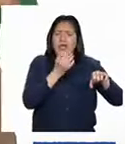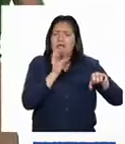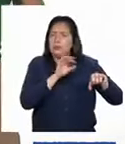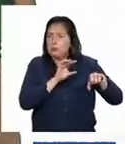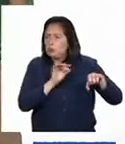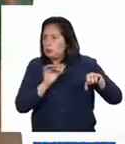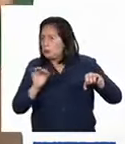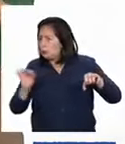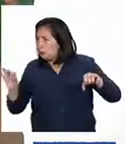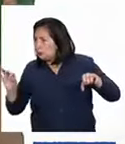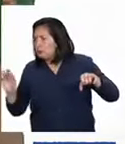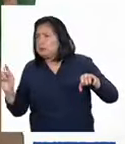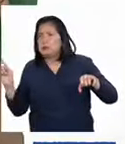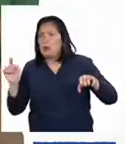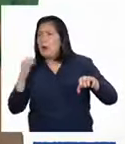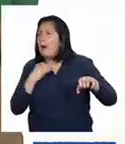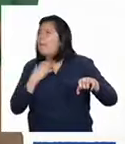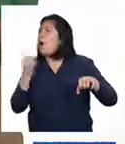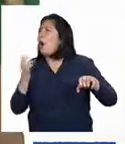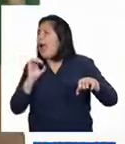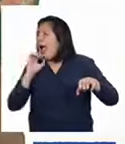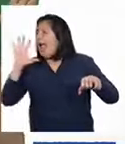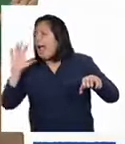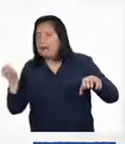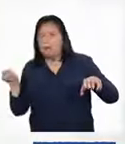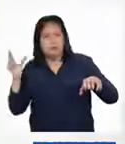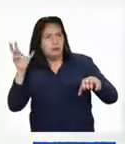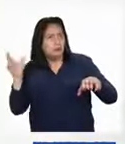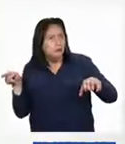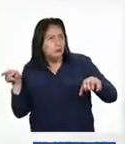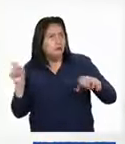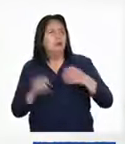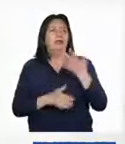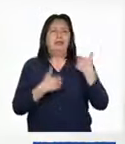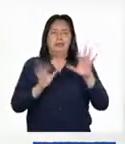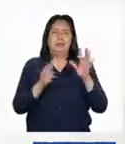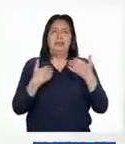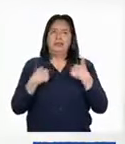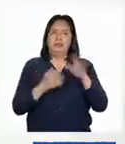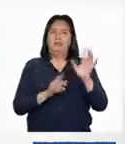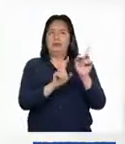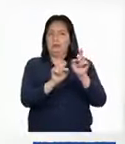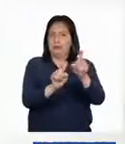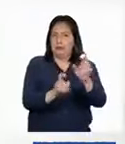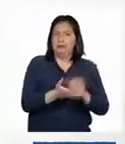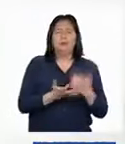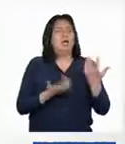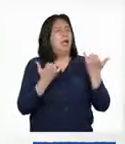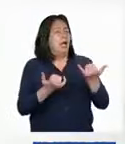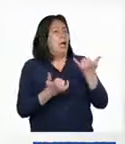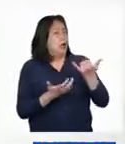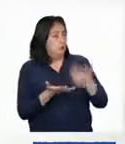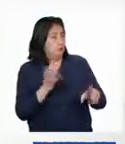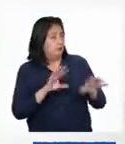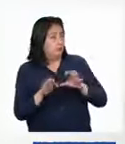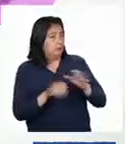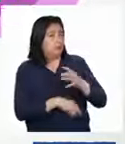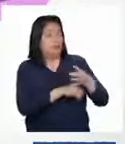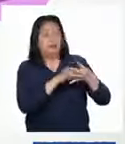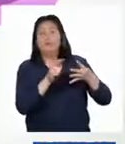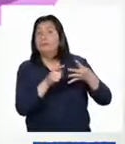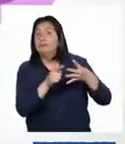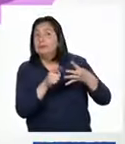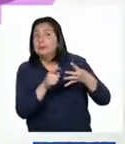y fuerte sin necesidad de levantar la voz? Muy bien, ahora que tenemos nuestra pregunta, vamos a elaborar